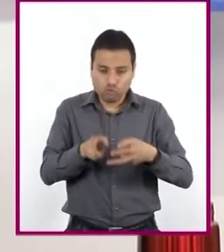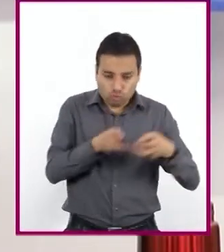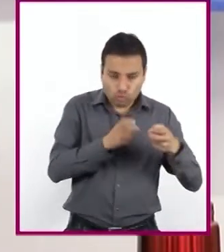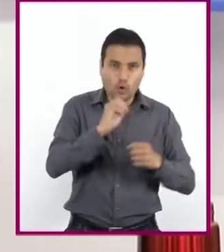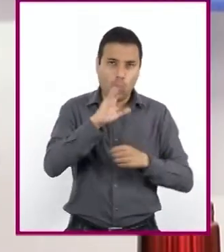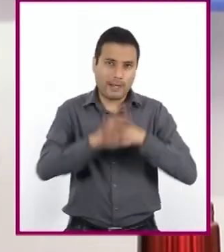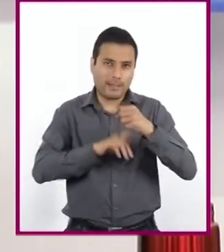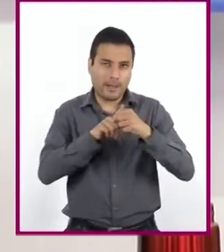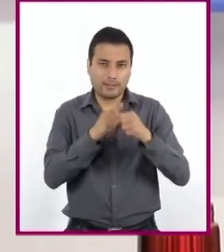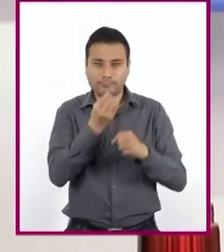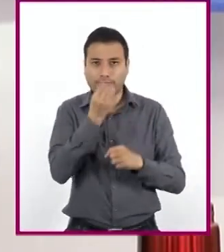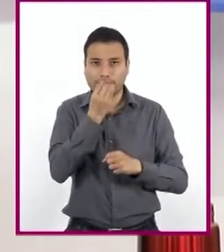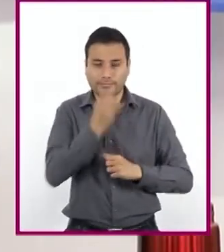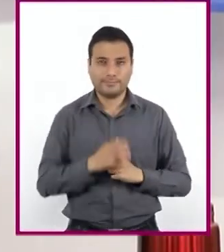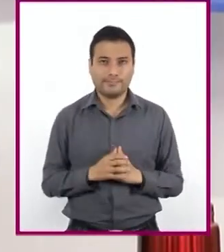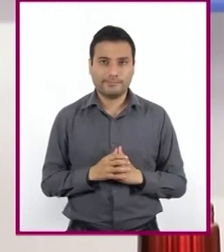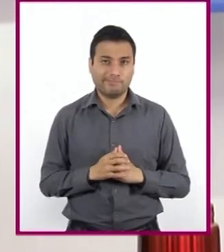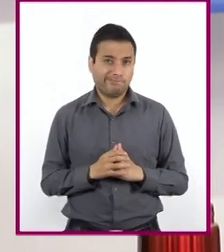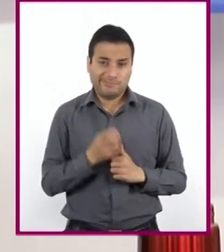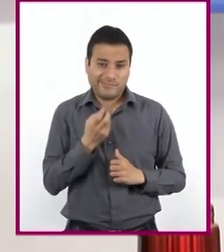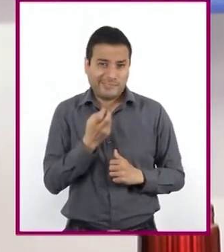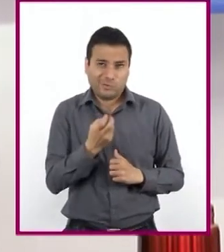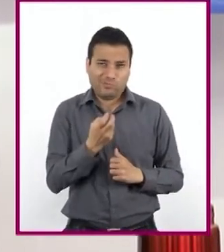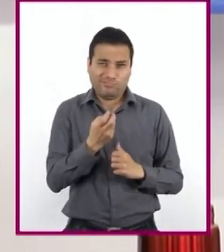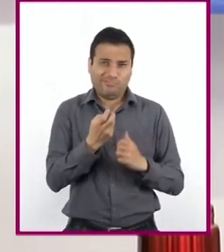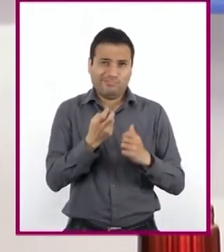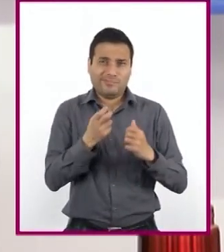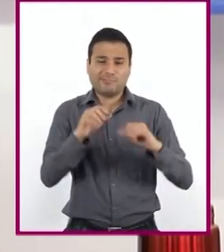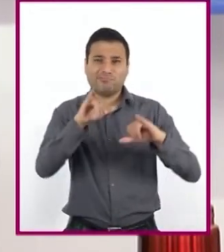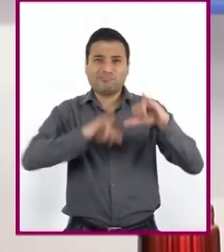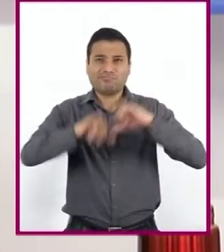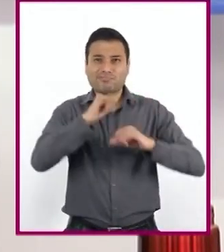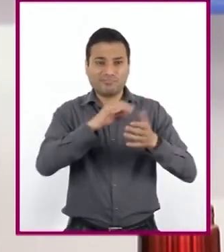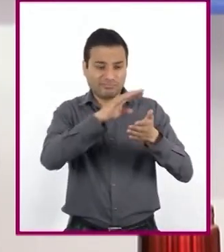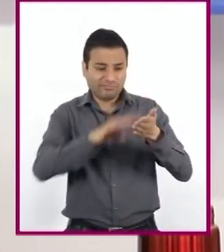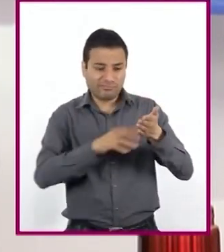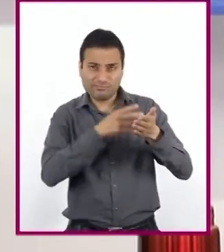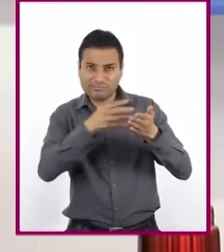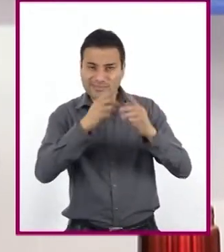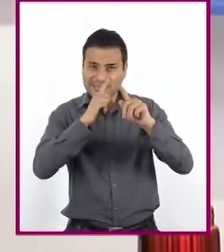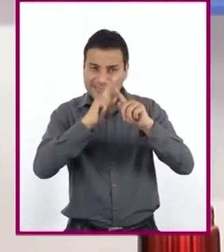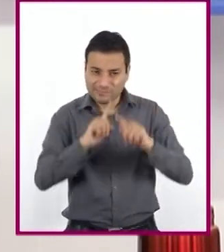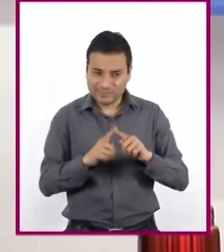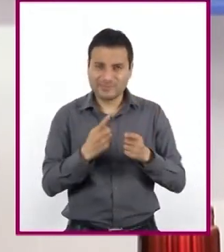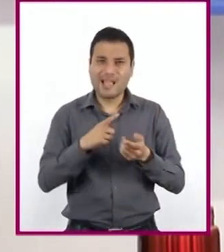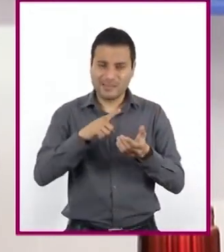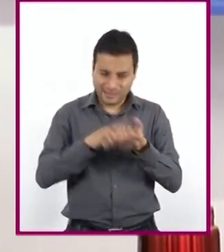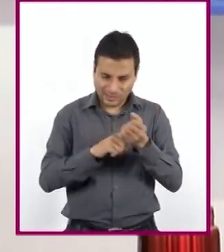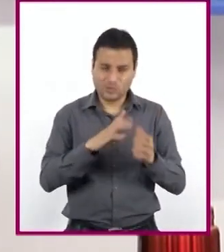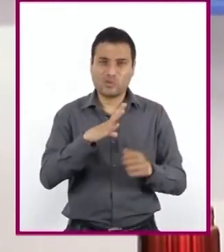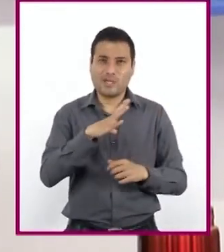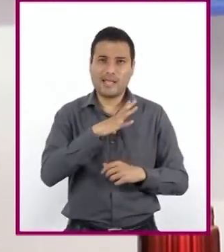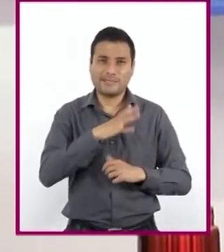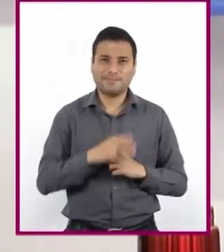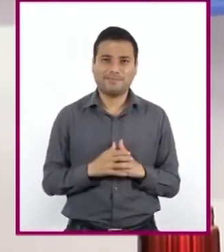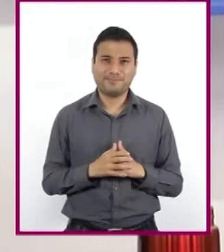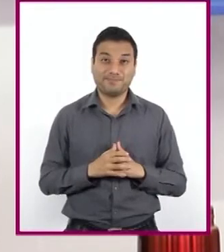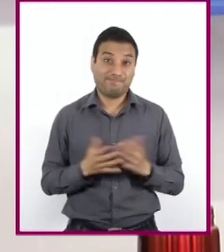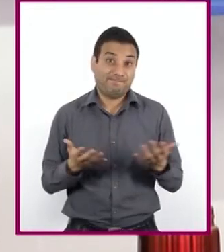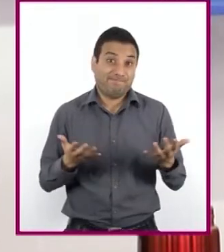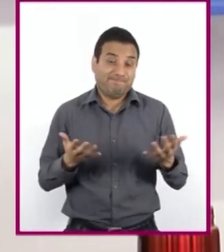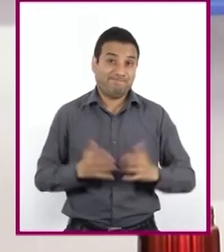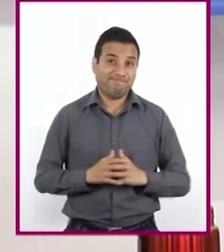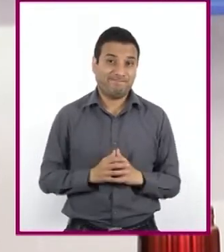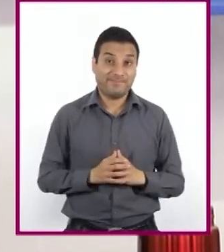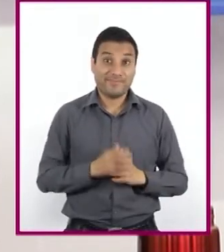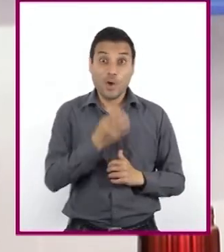Esto sucede con prácticamente todos los elementos que forman a los seres vivos, haciendo de la nutrición una